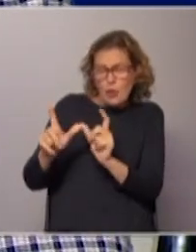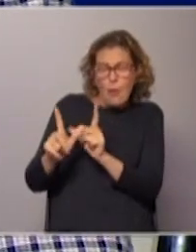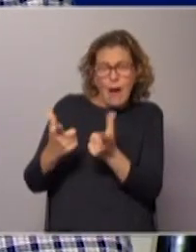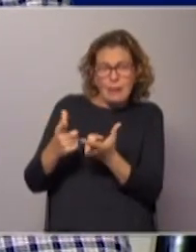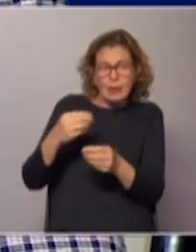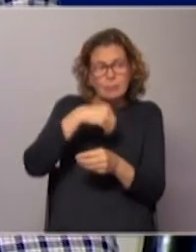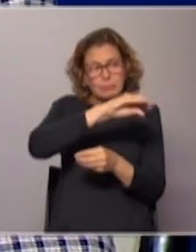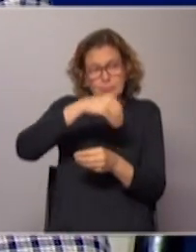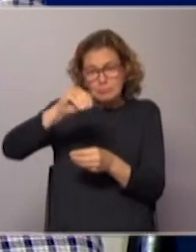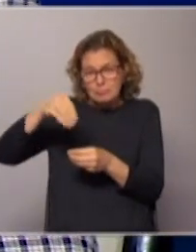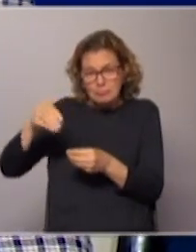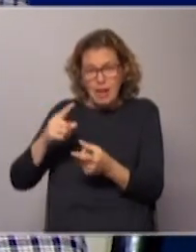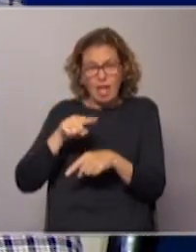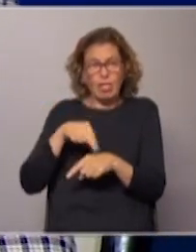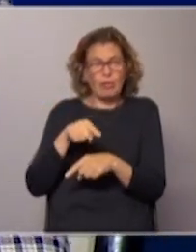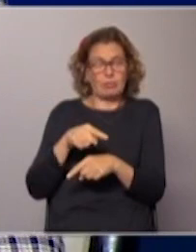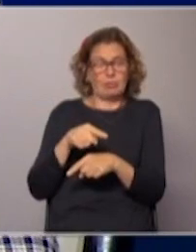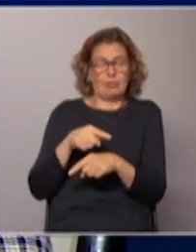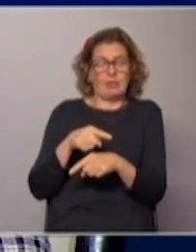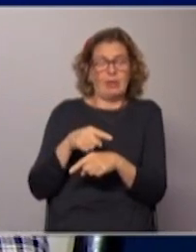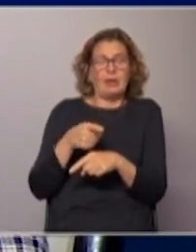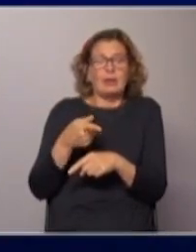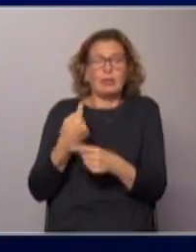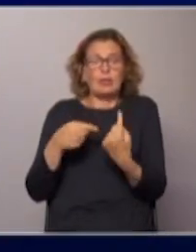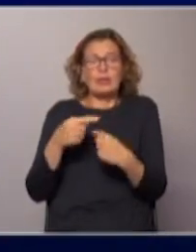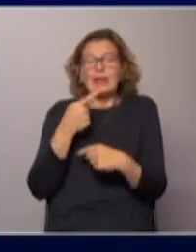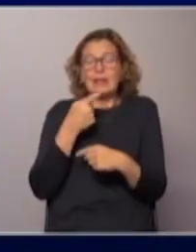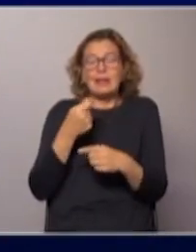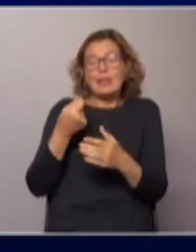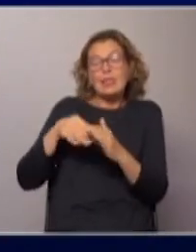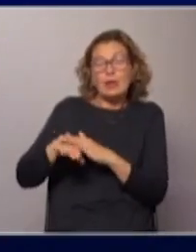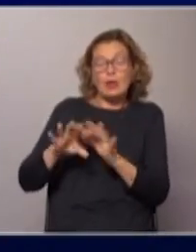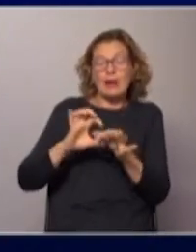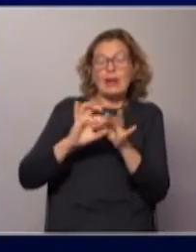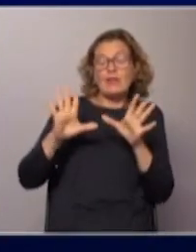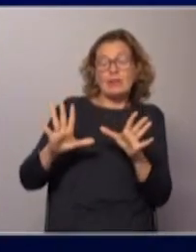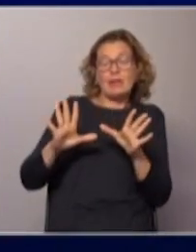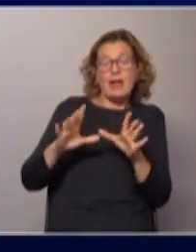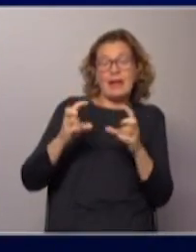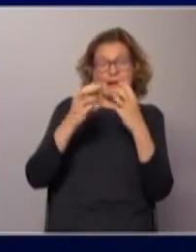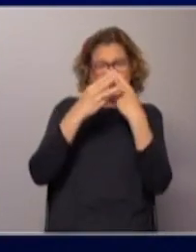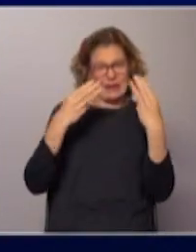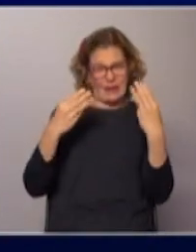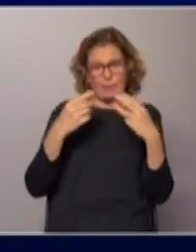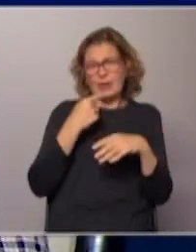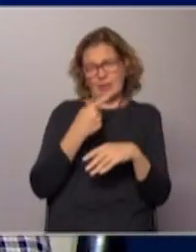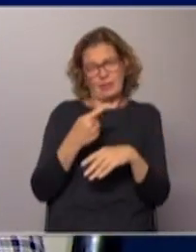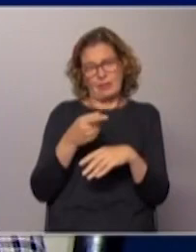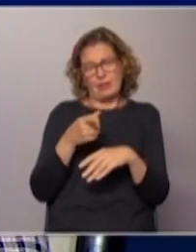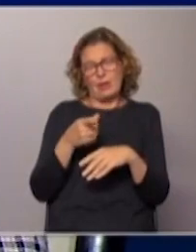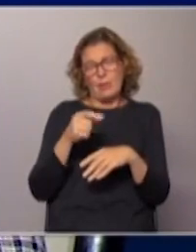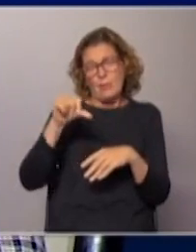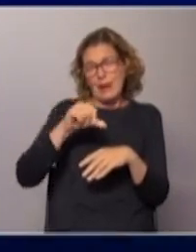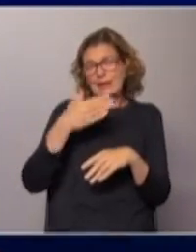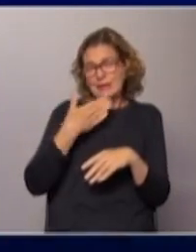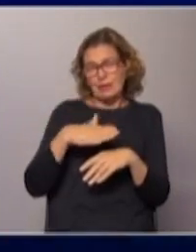destinados a la redistribución para uso del gasto corriente sino que es dinero que libera rentas generales pero para decirlo de pronto y